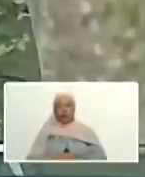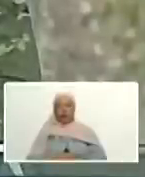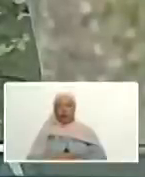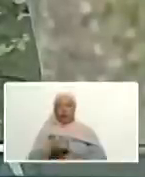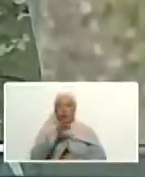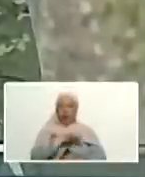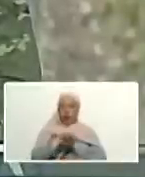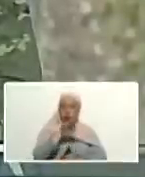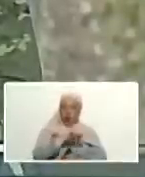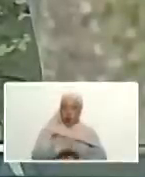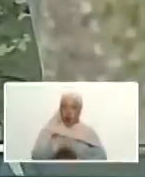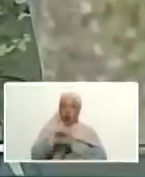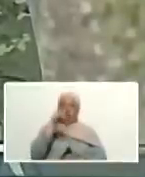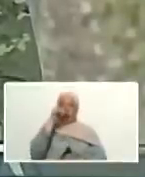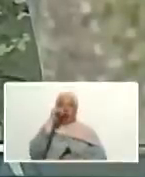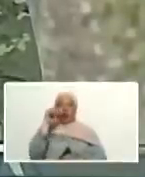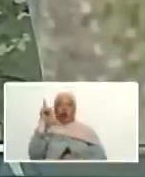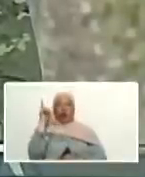viceministros,